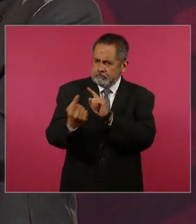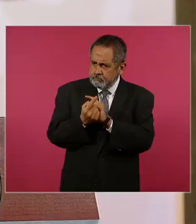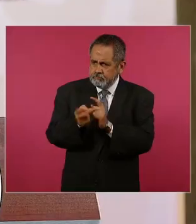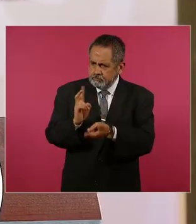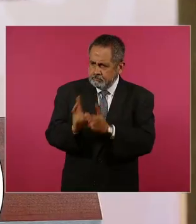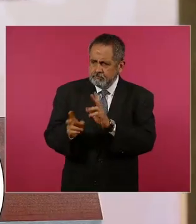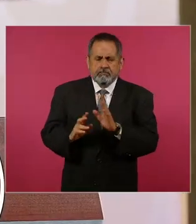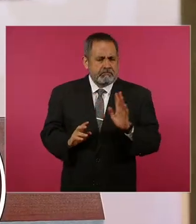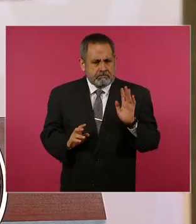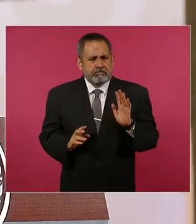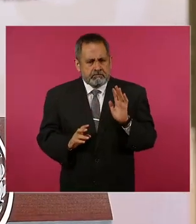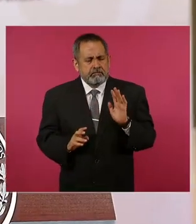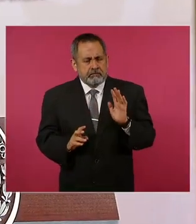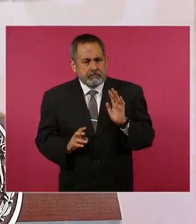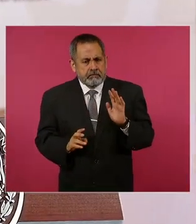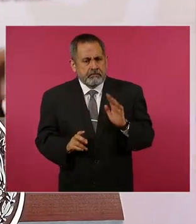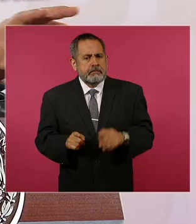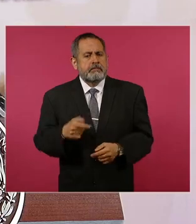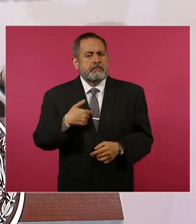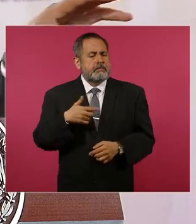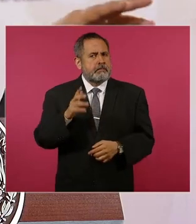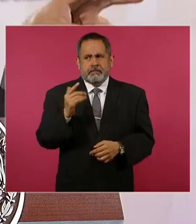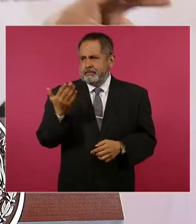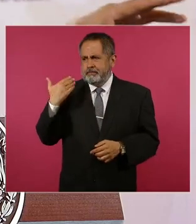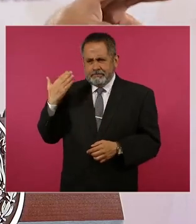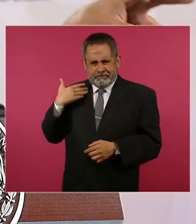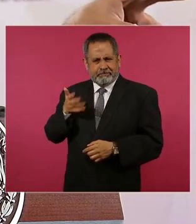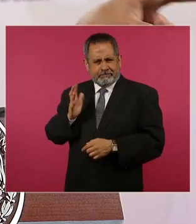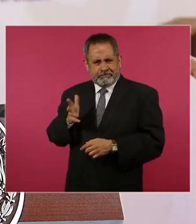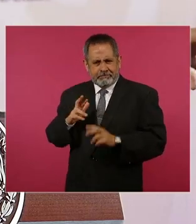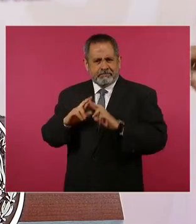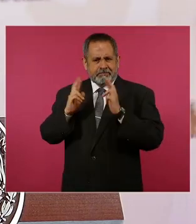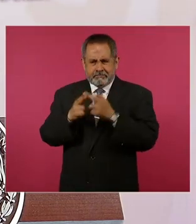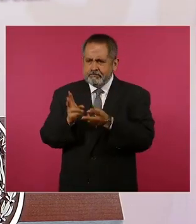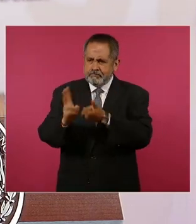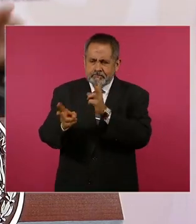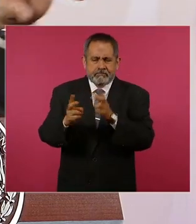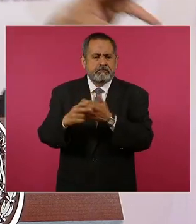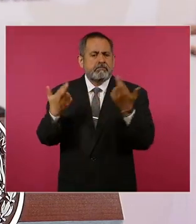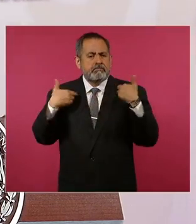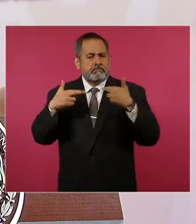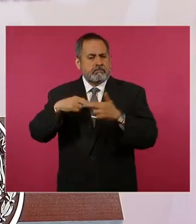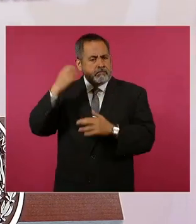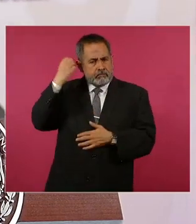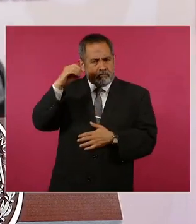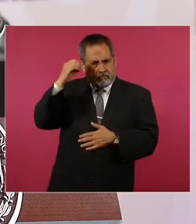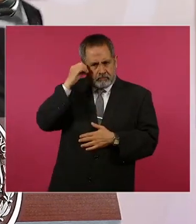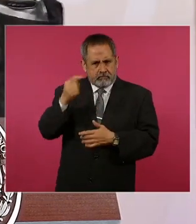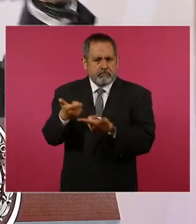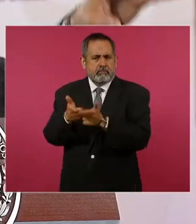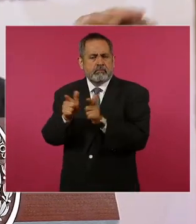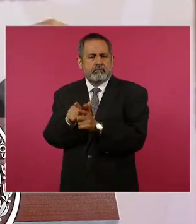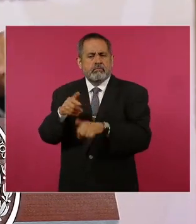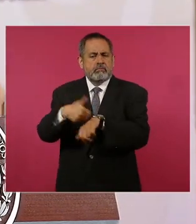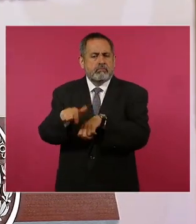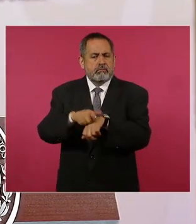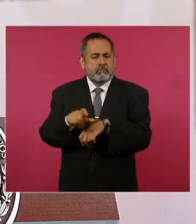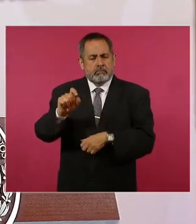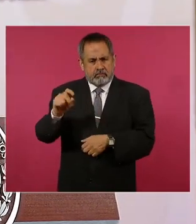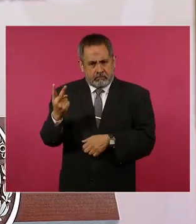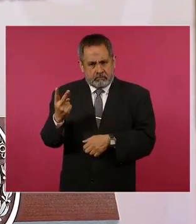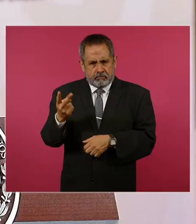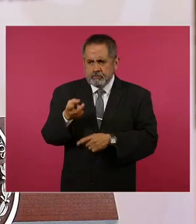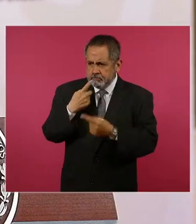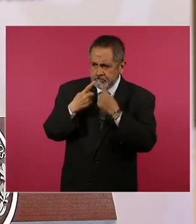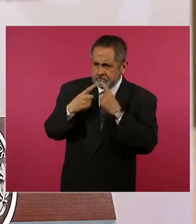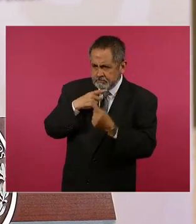y hemos tenido reuniones con los maestros de Oaxaca de la sección 22 y se va avanzando